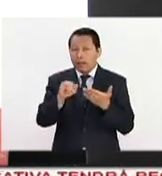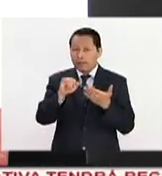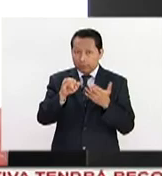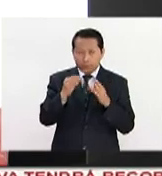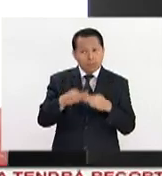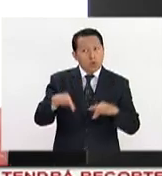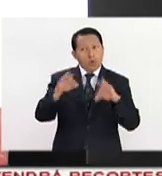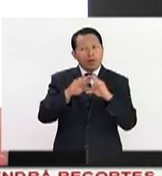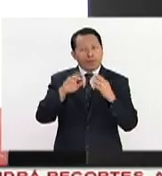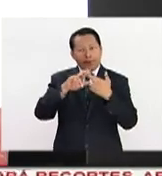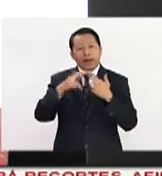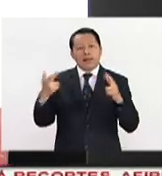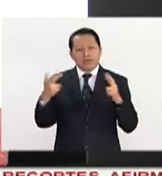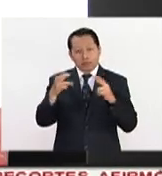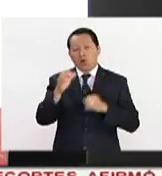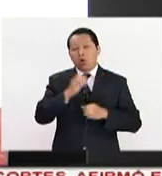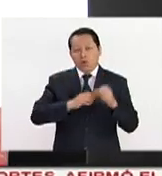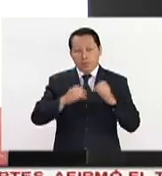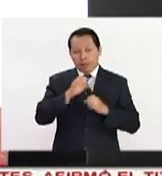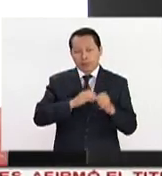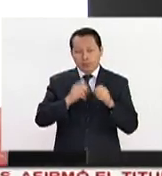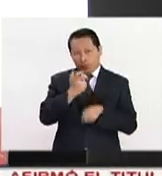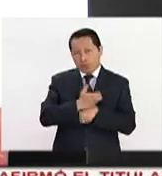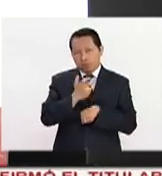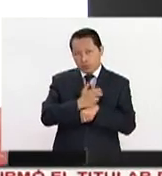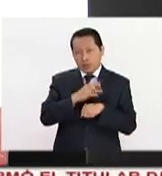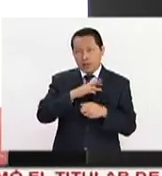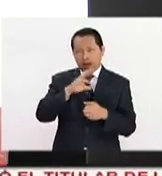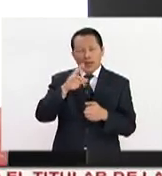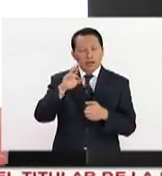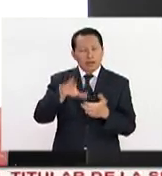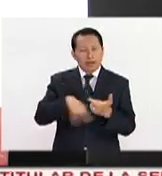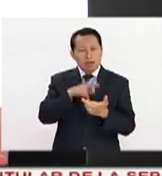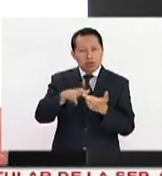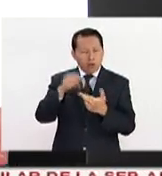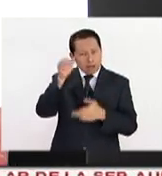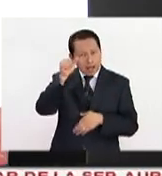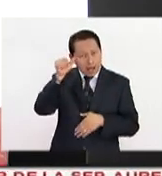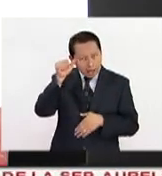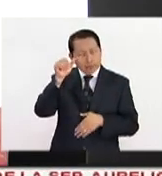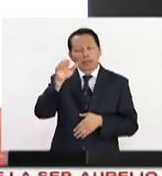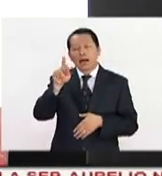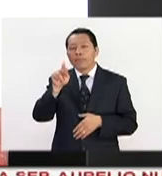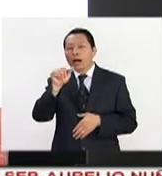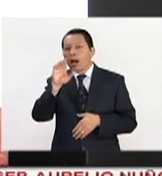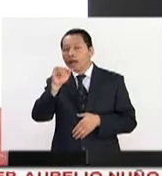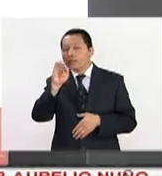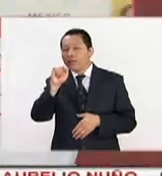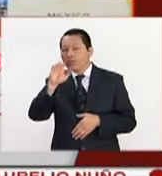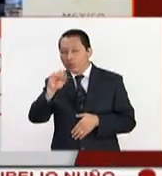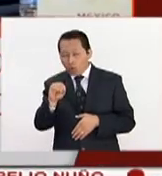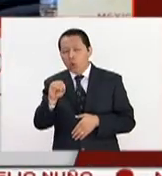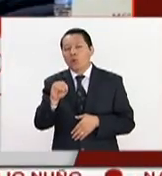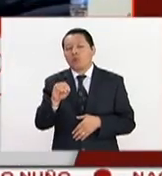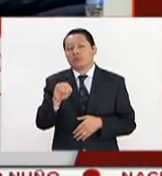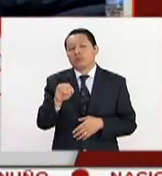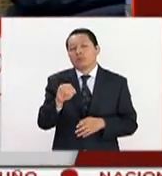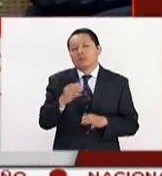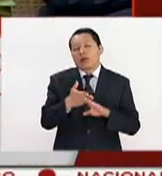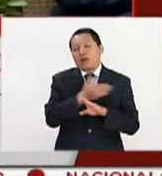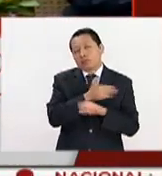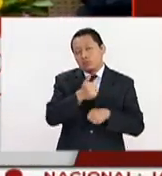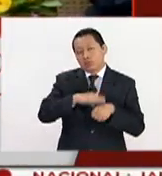importancia a las relaciones comerciales que Estados Unidos tiene en la región de Asia-Pacífico, que no se venía gestando en un inicio de